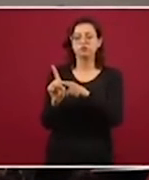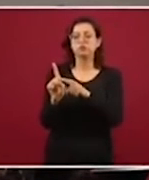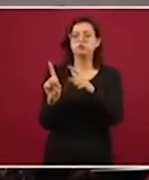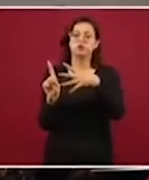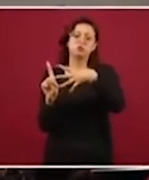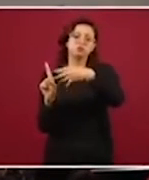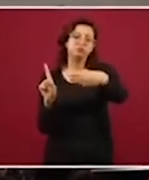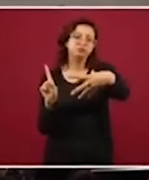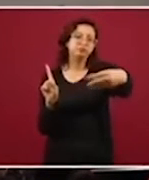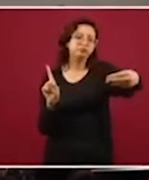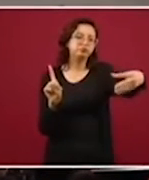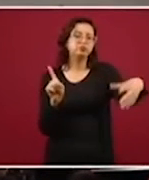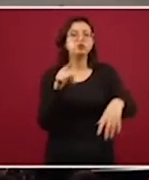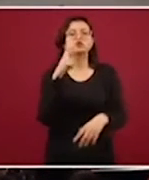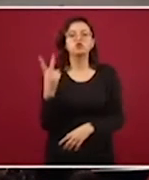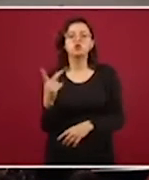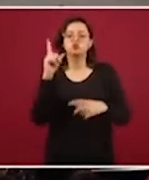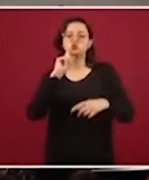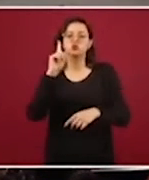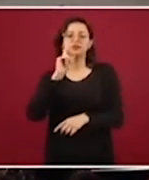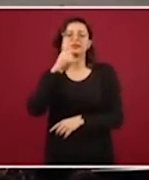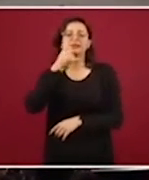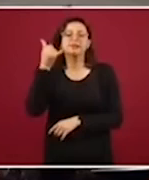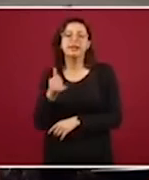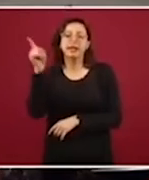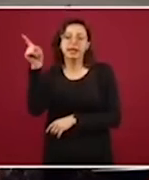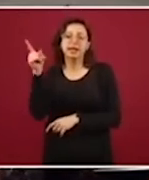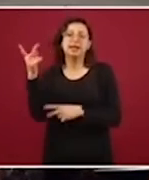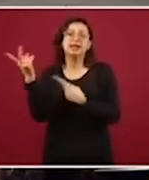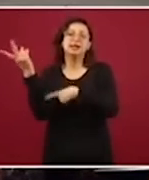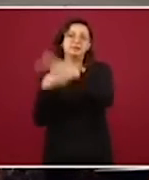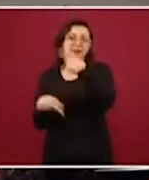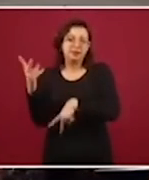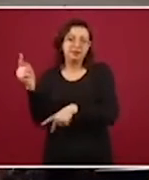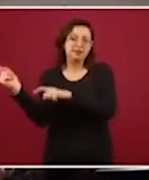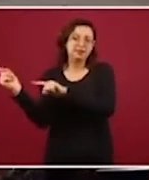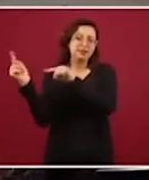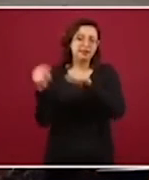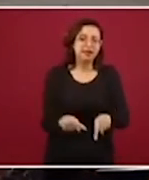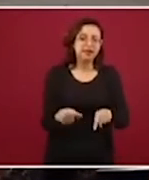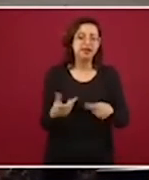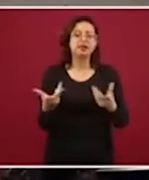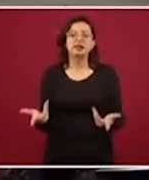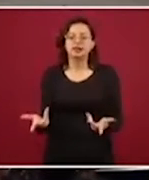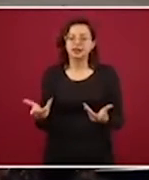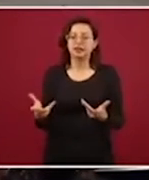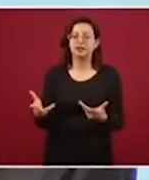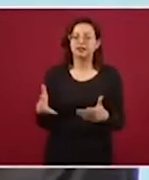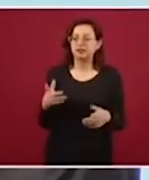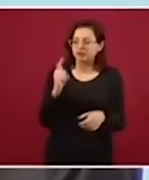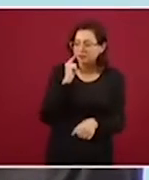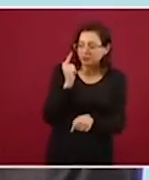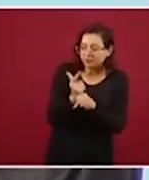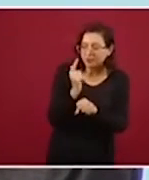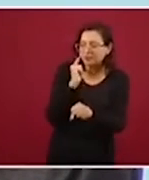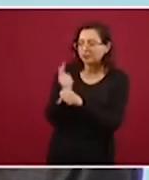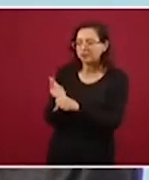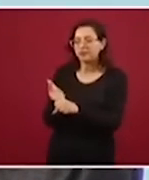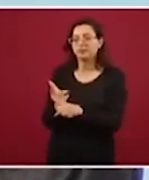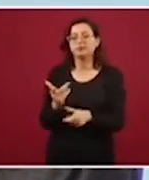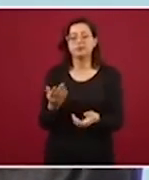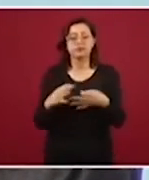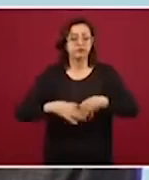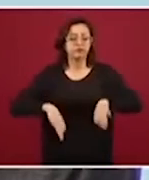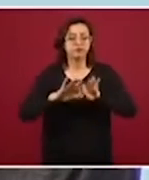habían estado en italia y regresaron de la misma experiencia de intercambio académico lo digo porque